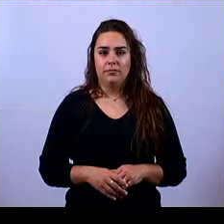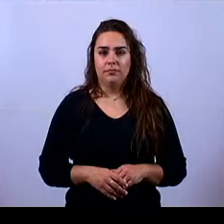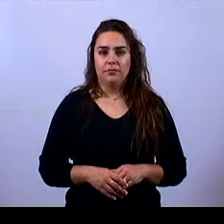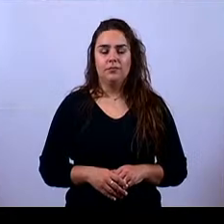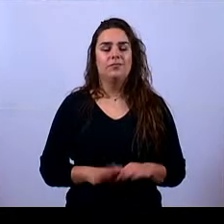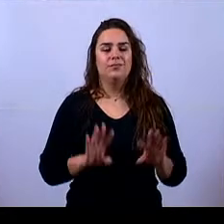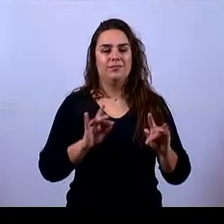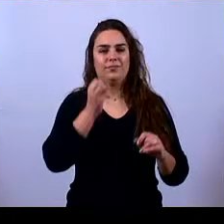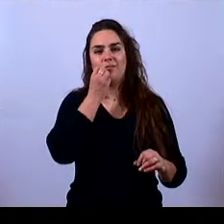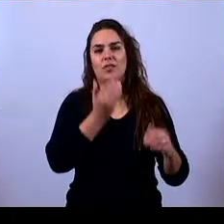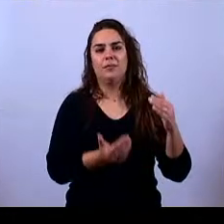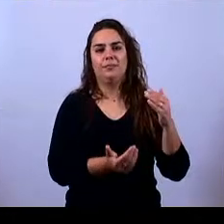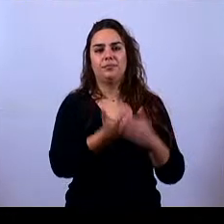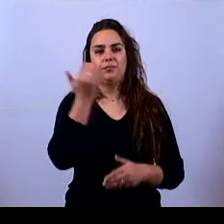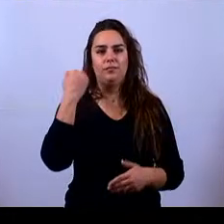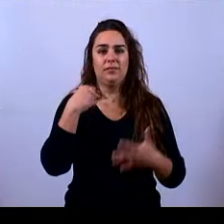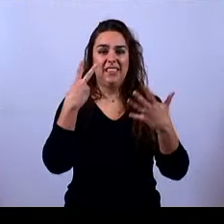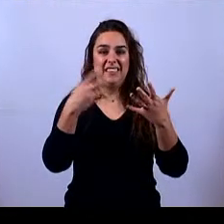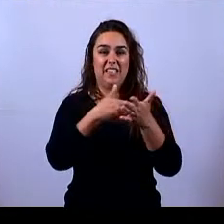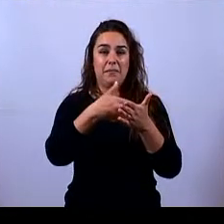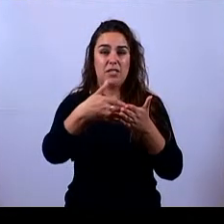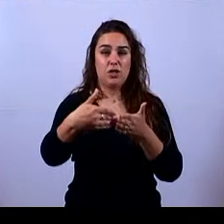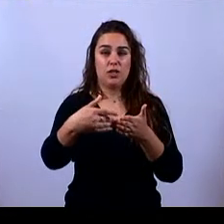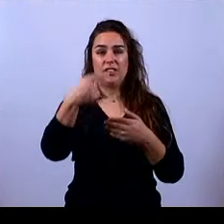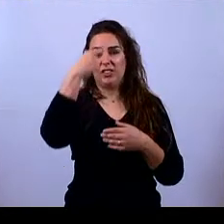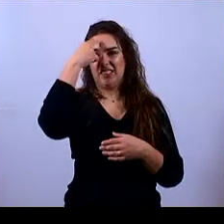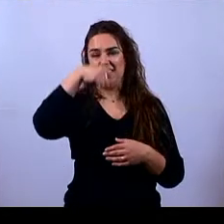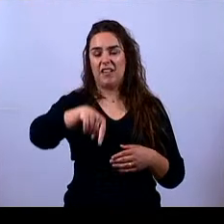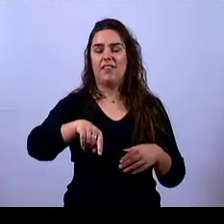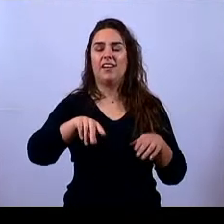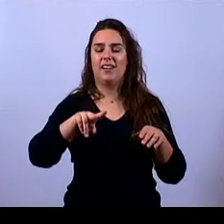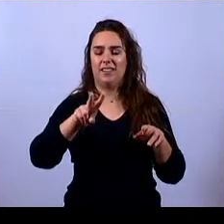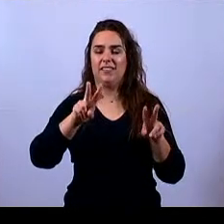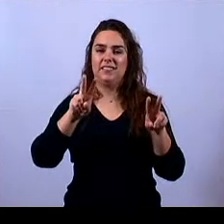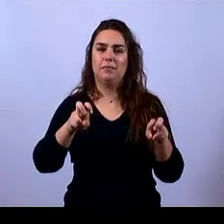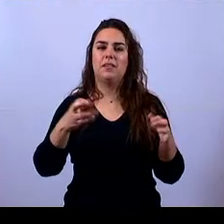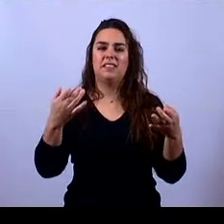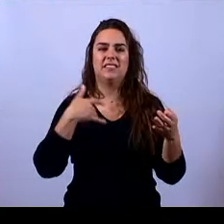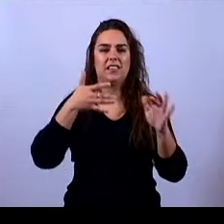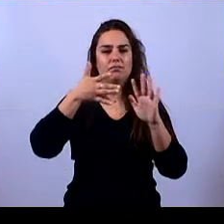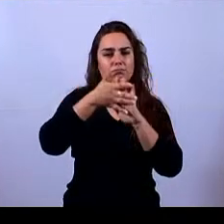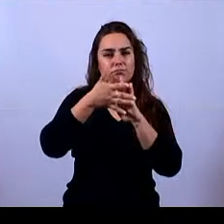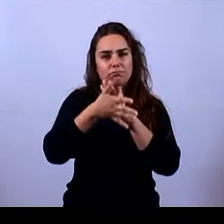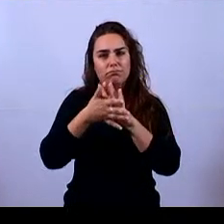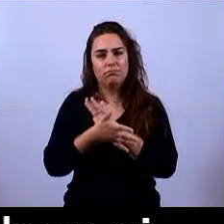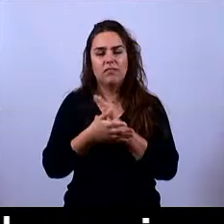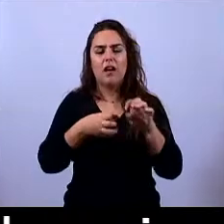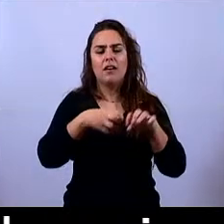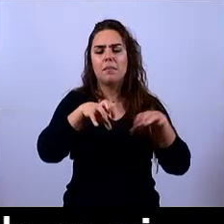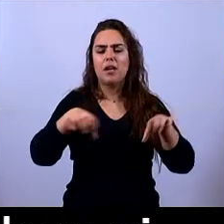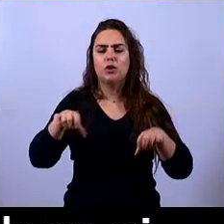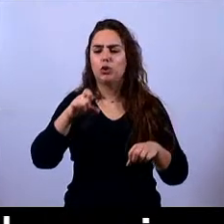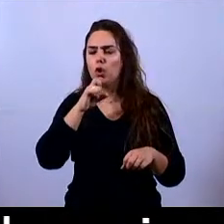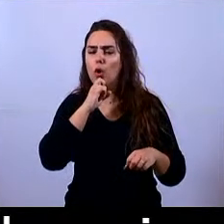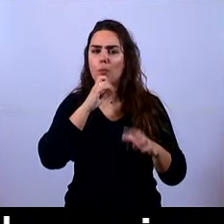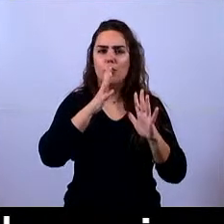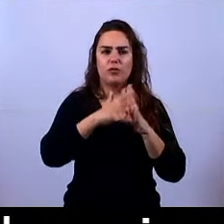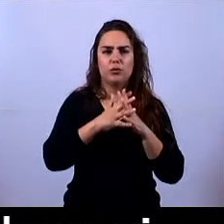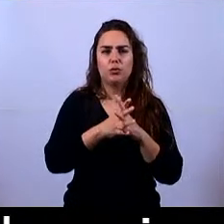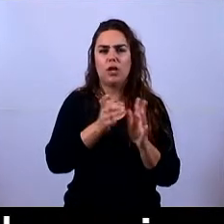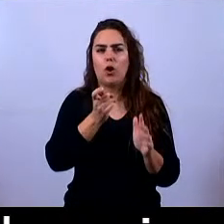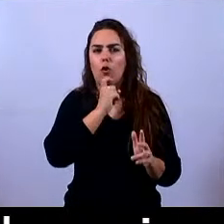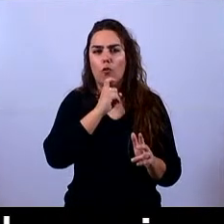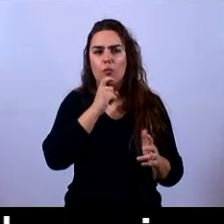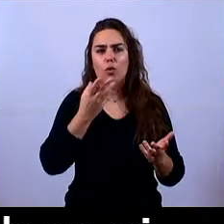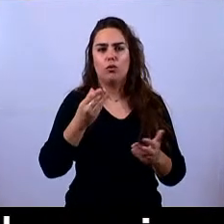Sí, buenos días. Sobre los 7 millones, quería saber si se había detallado ya un poco cómo va a ser ese reparto, qué tipo de infraestructuras, a